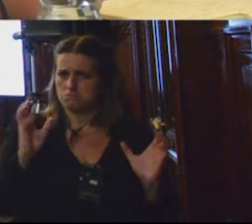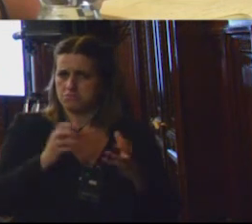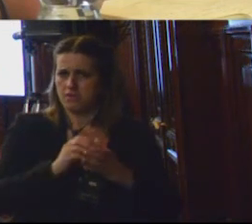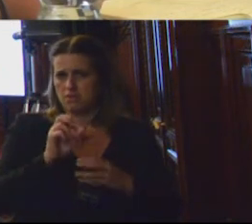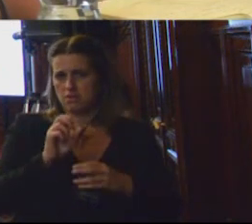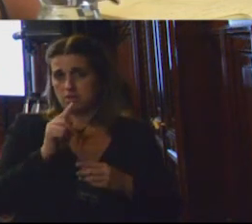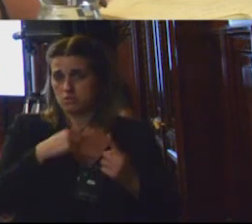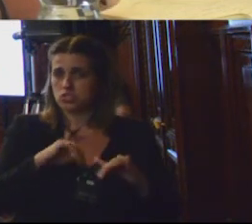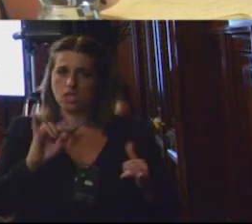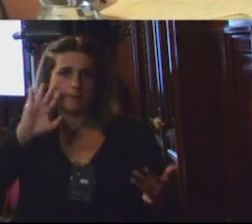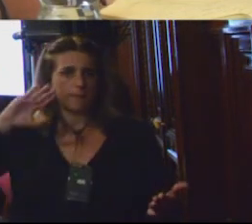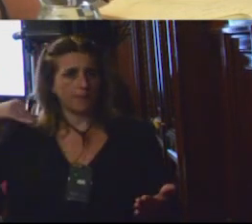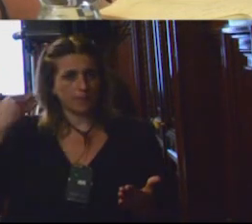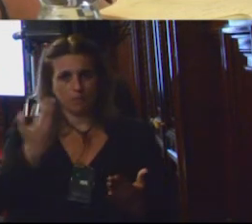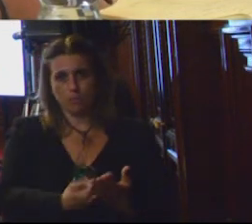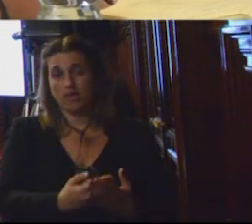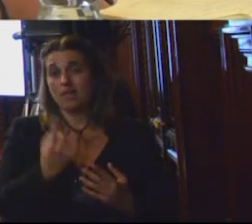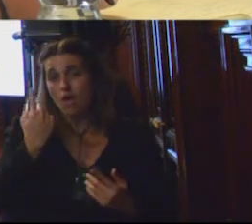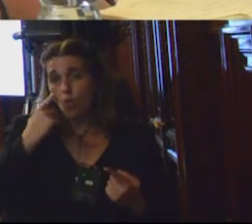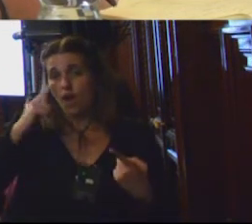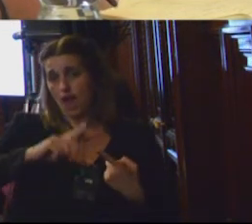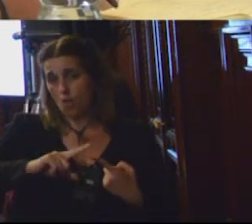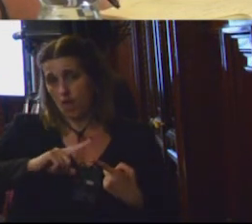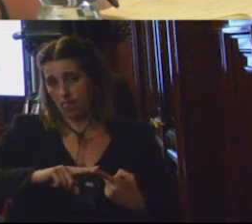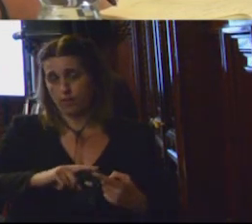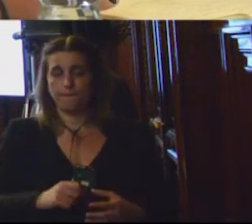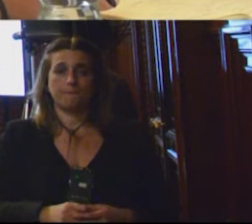ya hacía propuestas de un acuerdo que